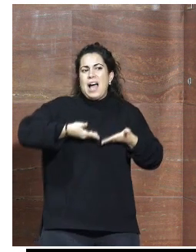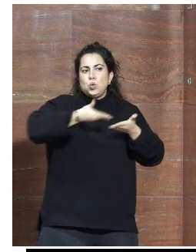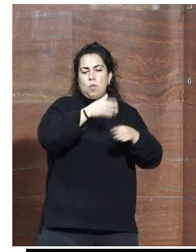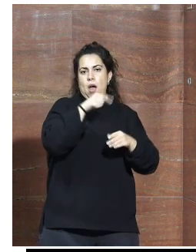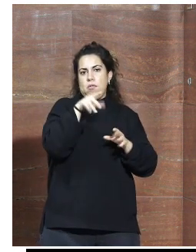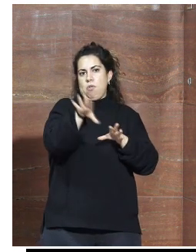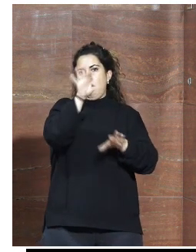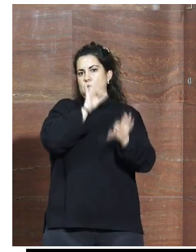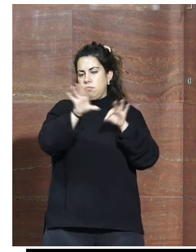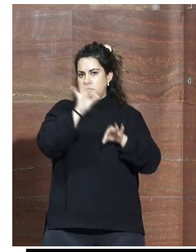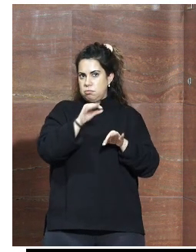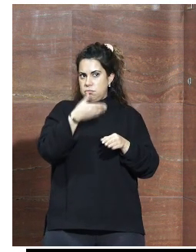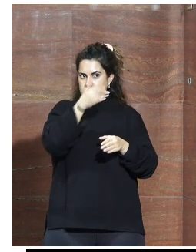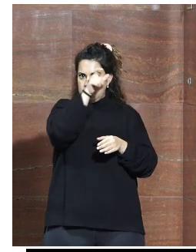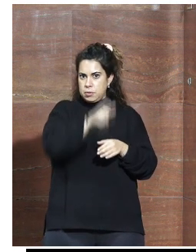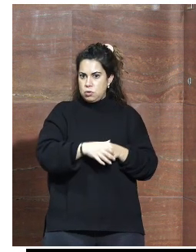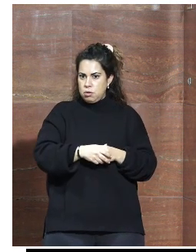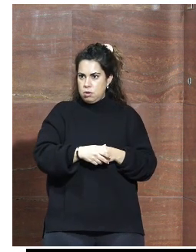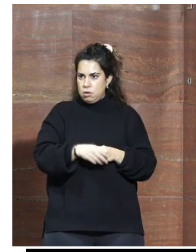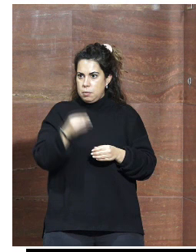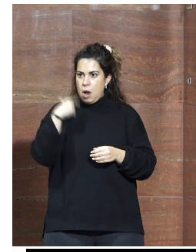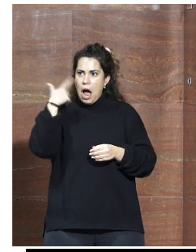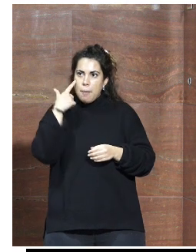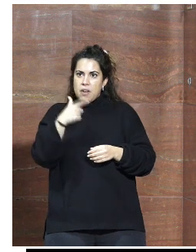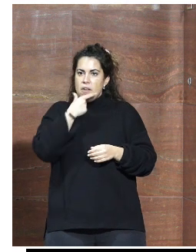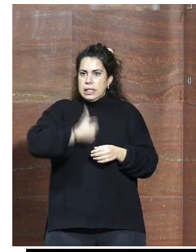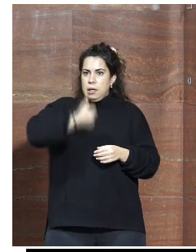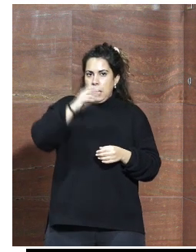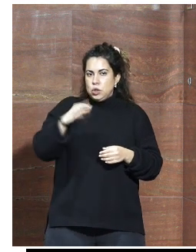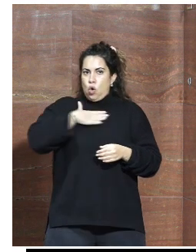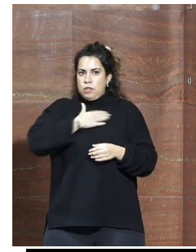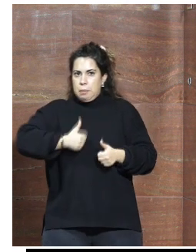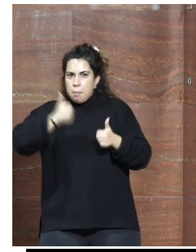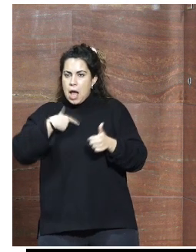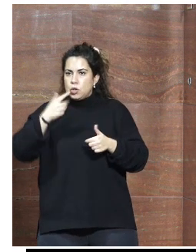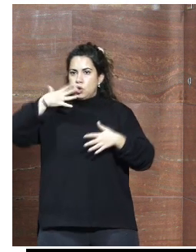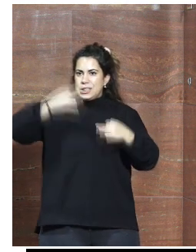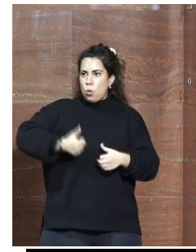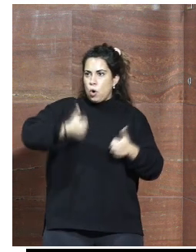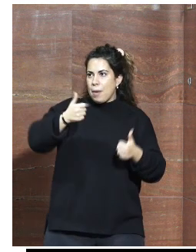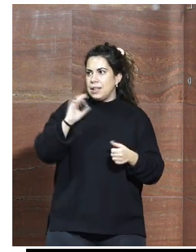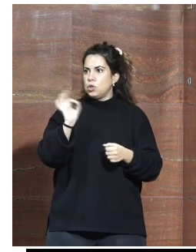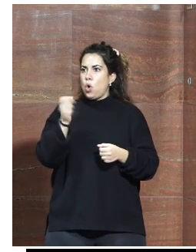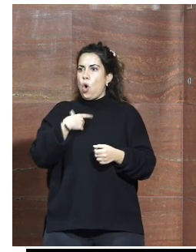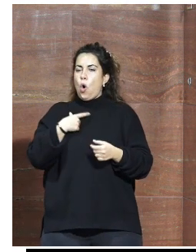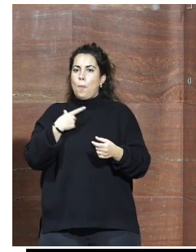es lo que me resultará más fácil, más confortable, más seguro, más